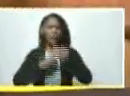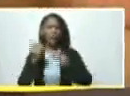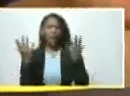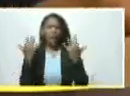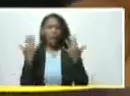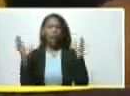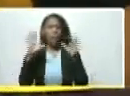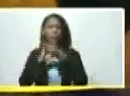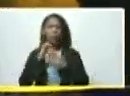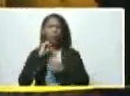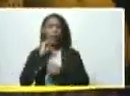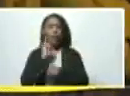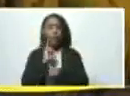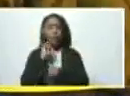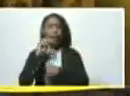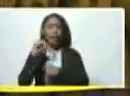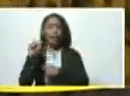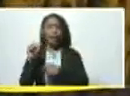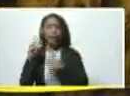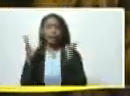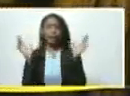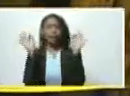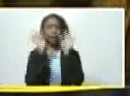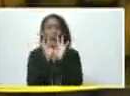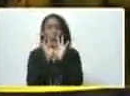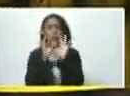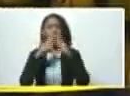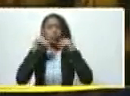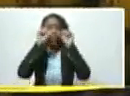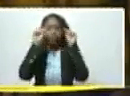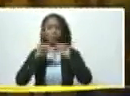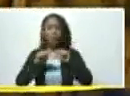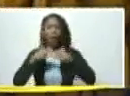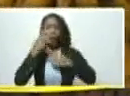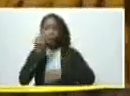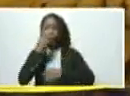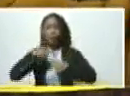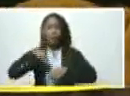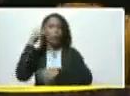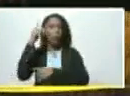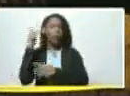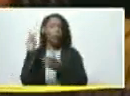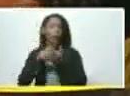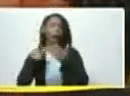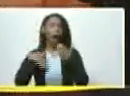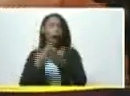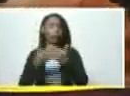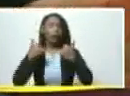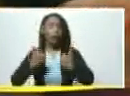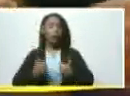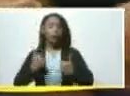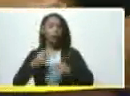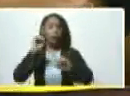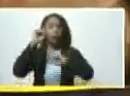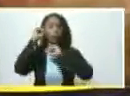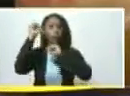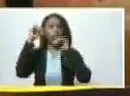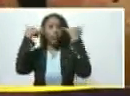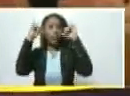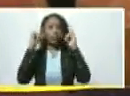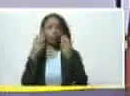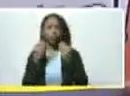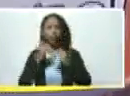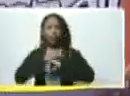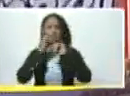del INN, de la mano de todo el sistema alimentario de esta parroquia para llegar hasta esta victoria que la celebramos con